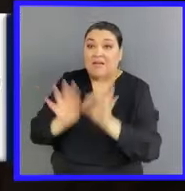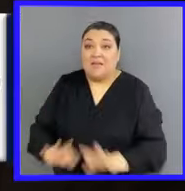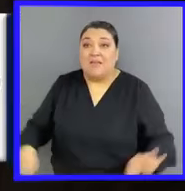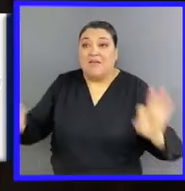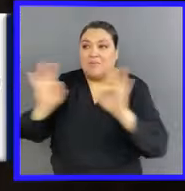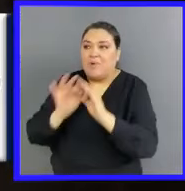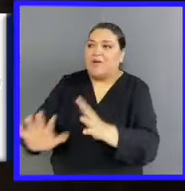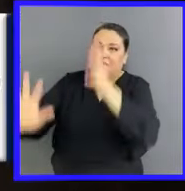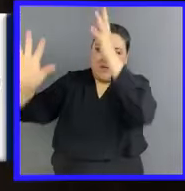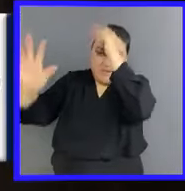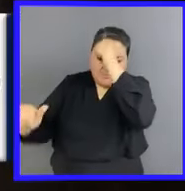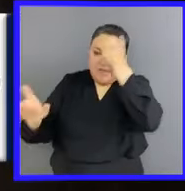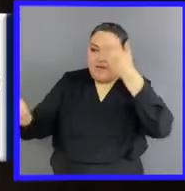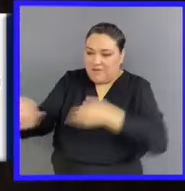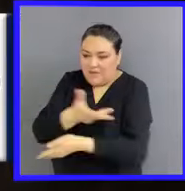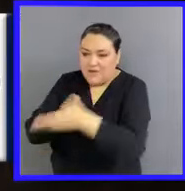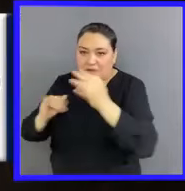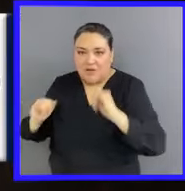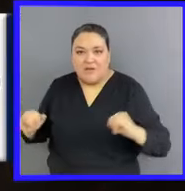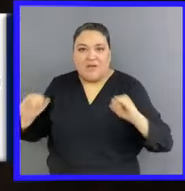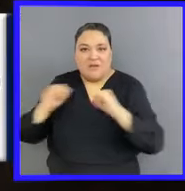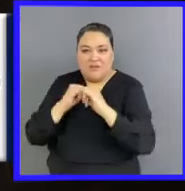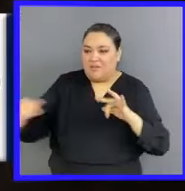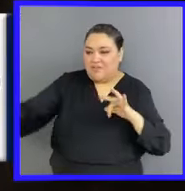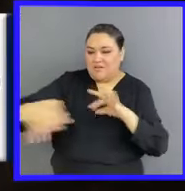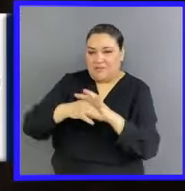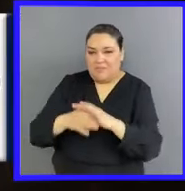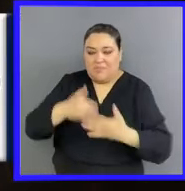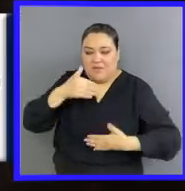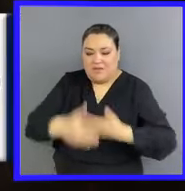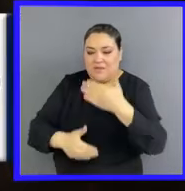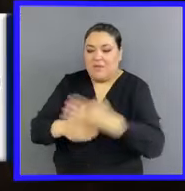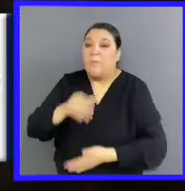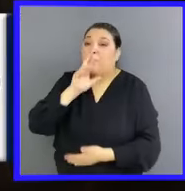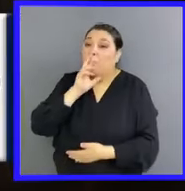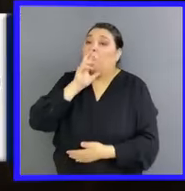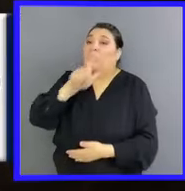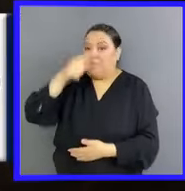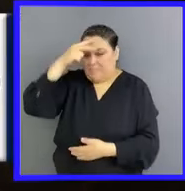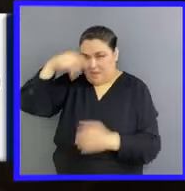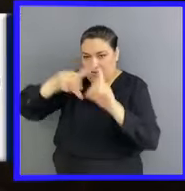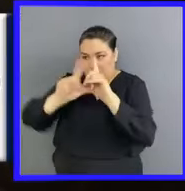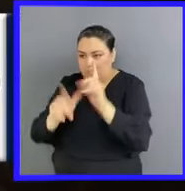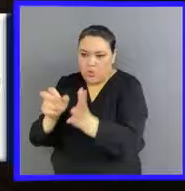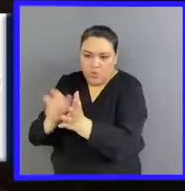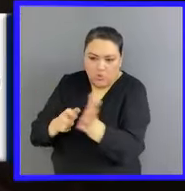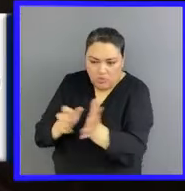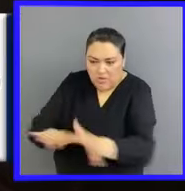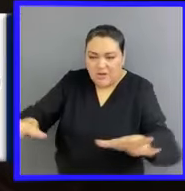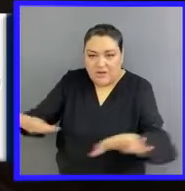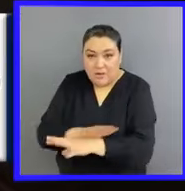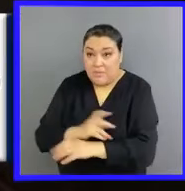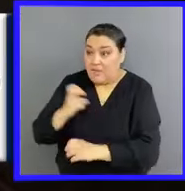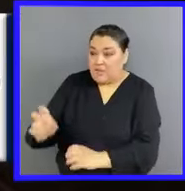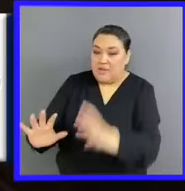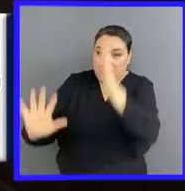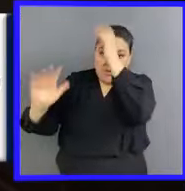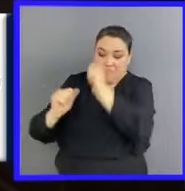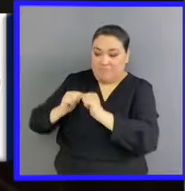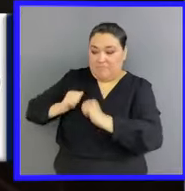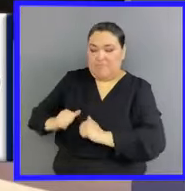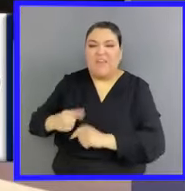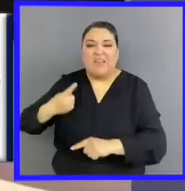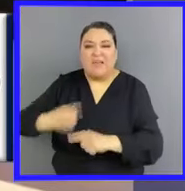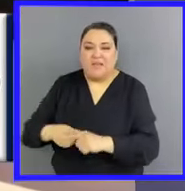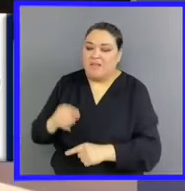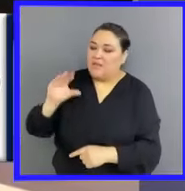cooperación interinstitucional y mejorar la justicia disciplinaria en México. La firma de convenio fue encabezada por la magistrada Celia Maya